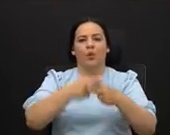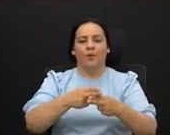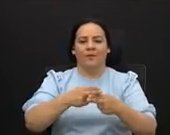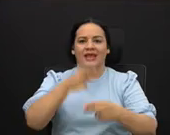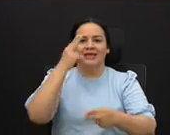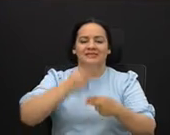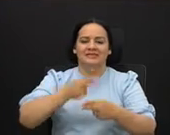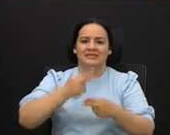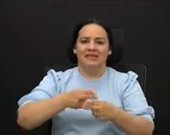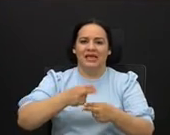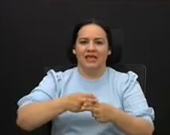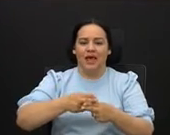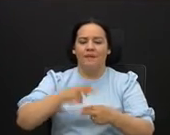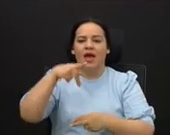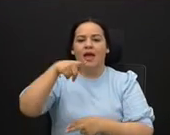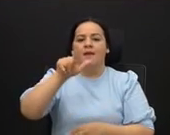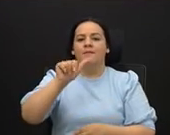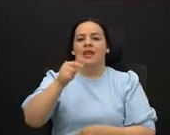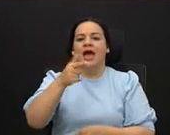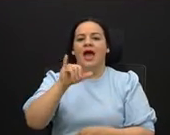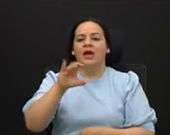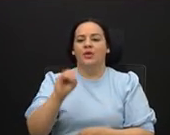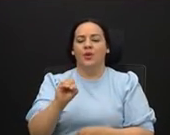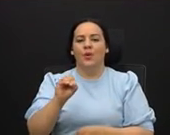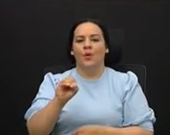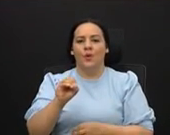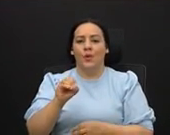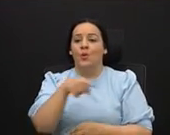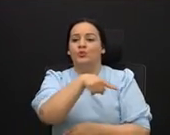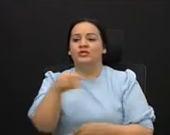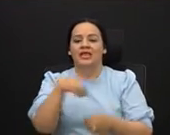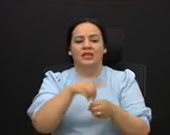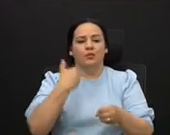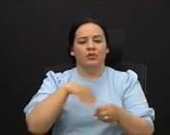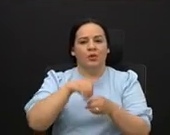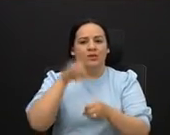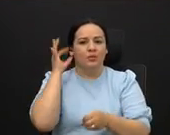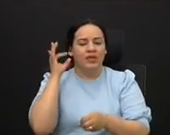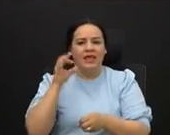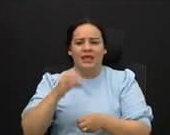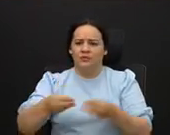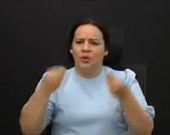llama plagio. Ustedes son diputados y diputadas. Es una barbaridad que hasta